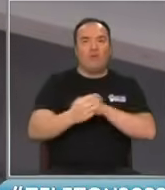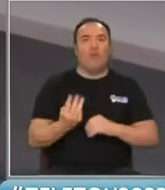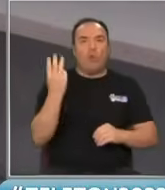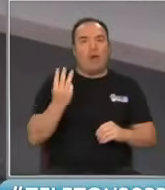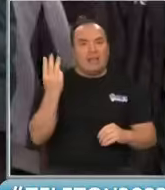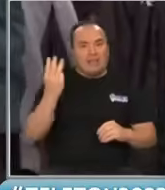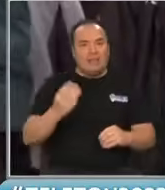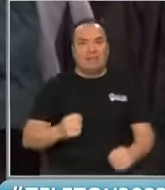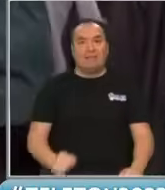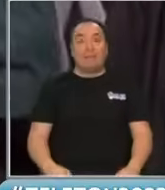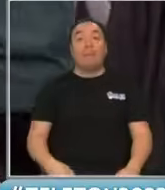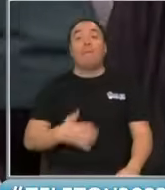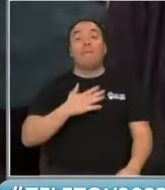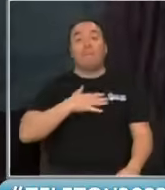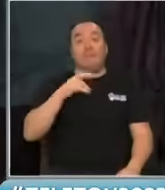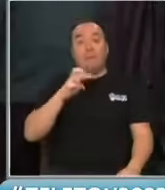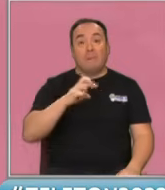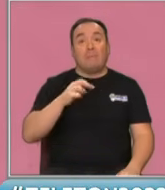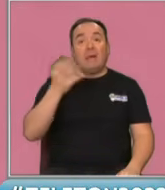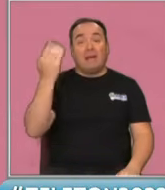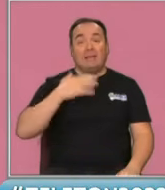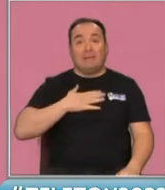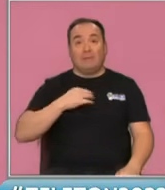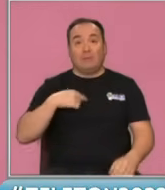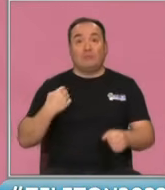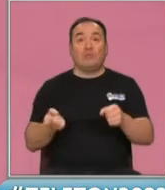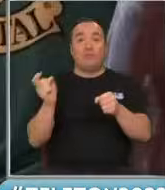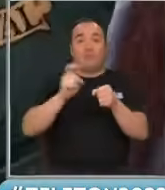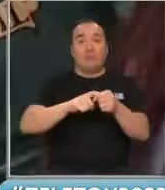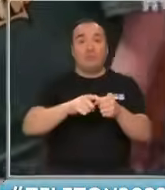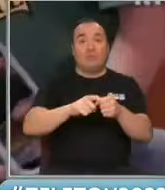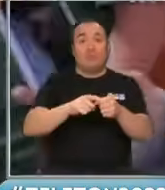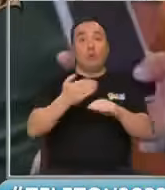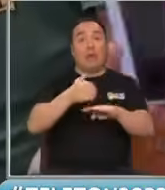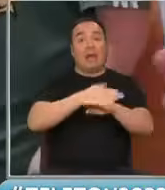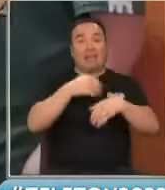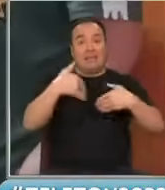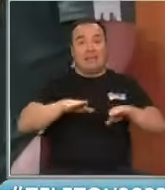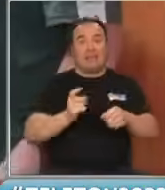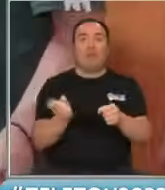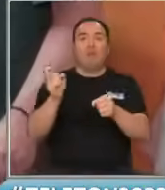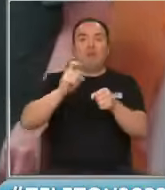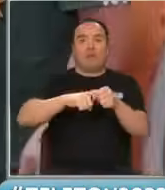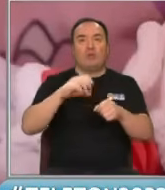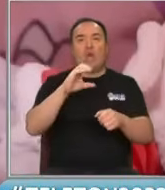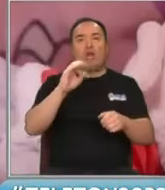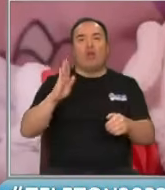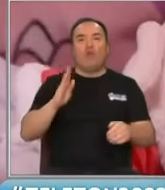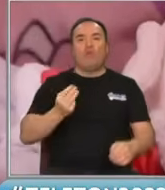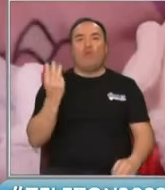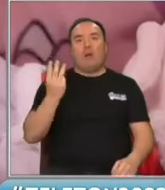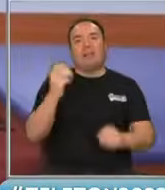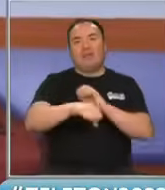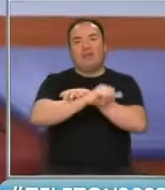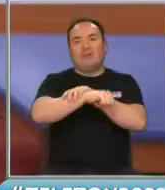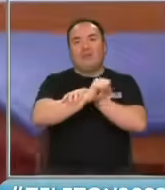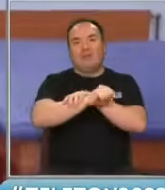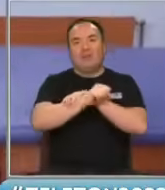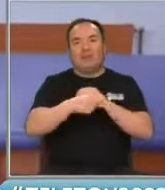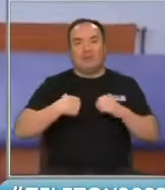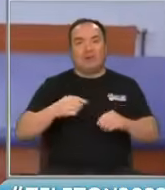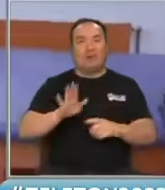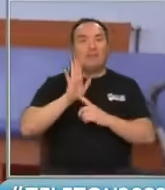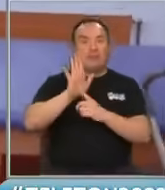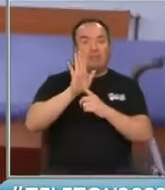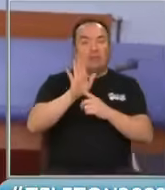hecho, mi papá ya me tenía escrita antes de que naciera. ¡Venga, chiquillos! Con el guante le mostré